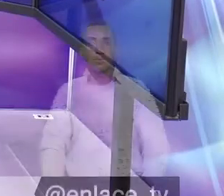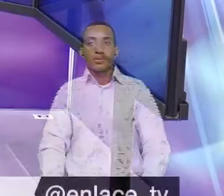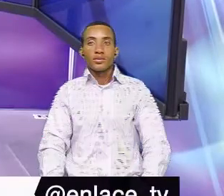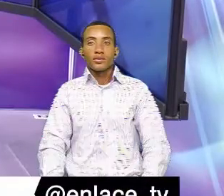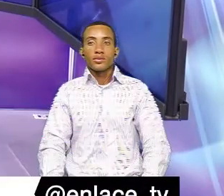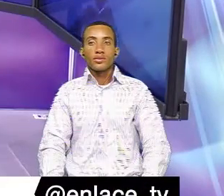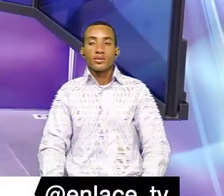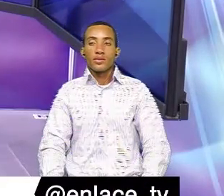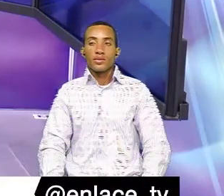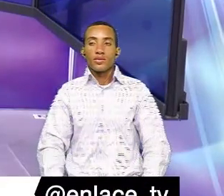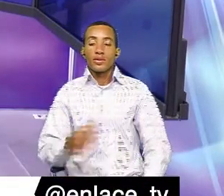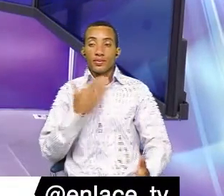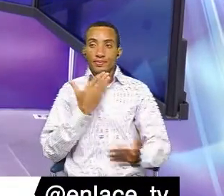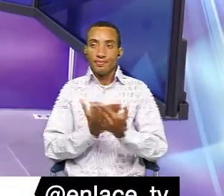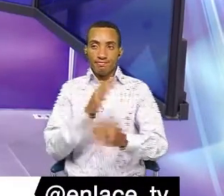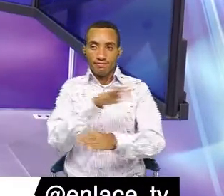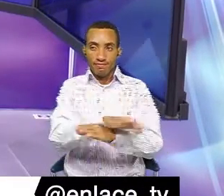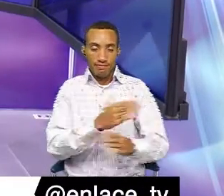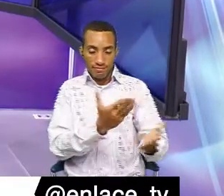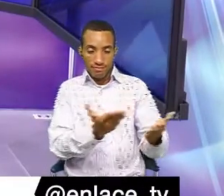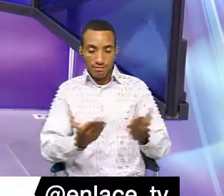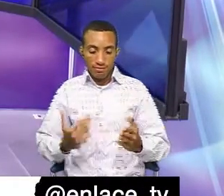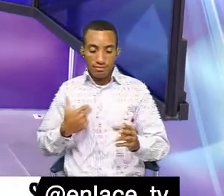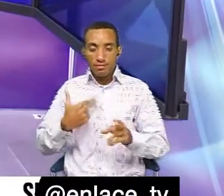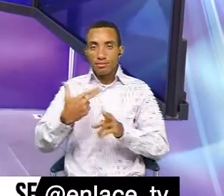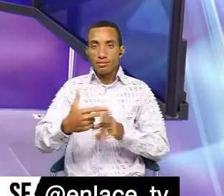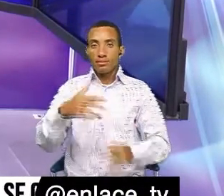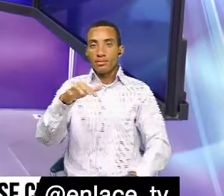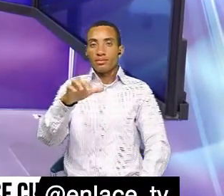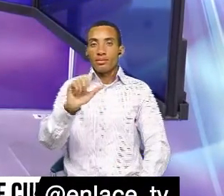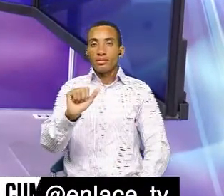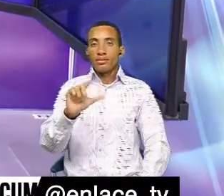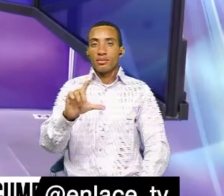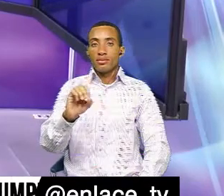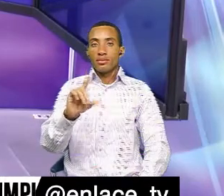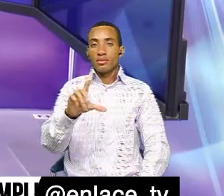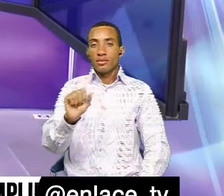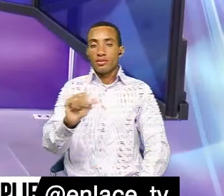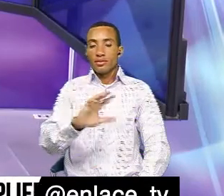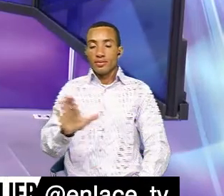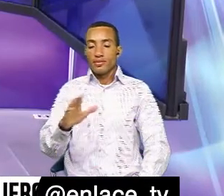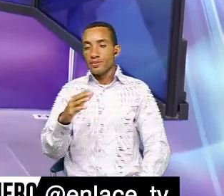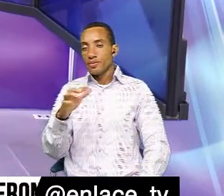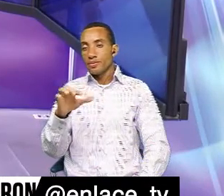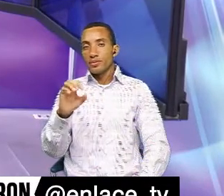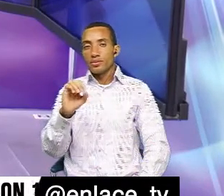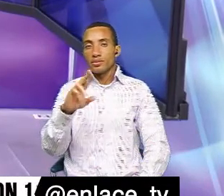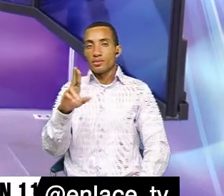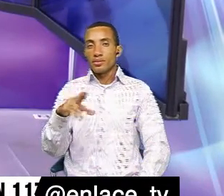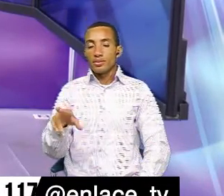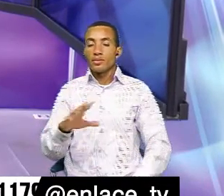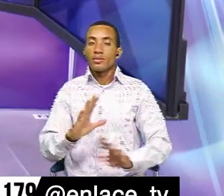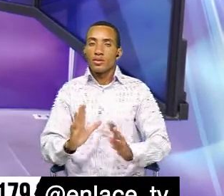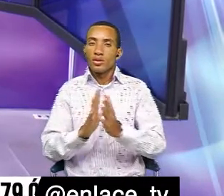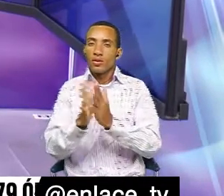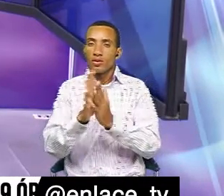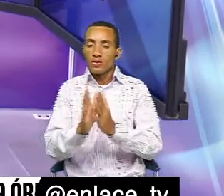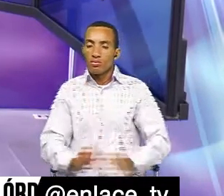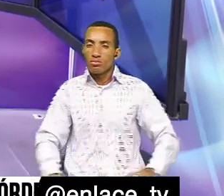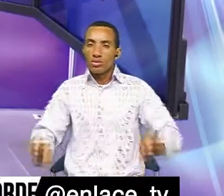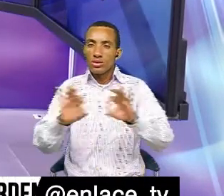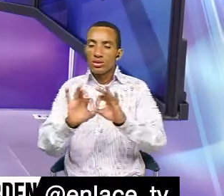Muy buenas tardes para todos, soy Paola López Vargas y los saludo una vez más desde Enlace Noticias con el desarrollo informativo más importante de nuestra ciudad y región en las